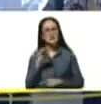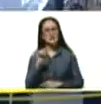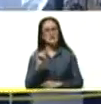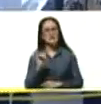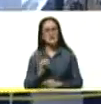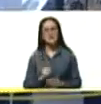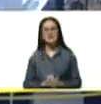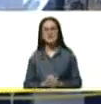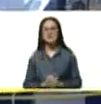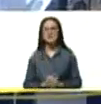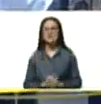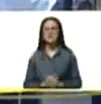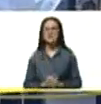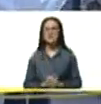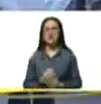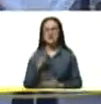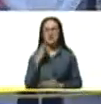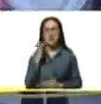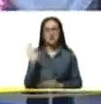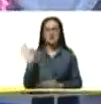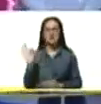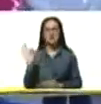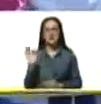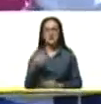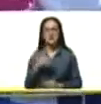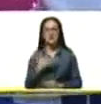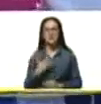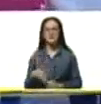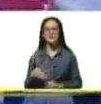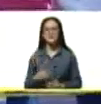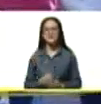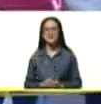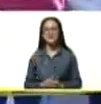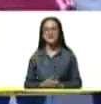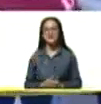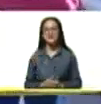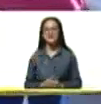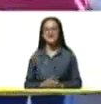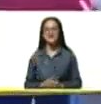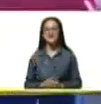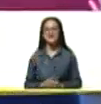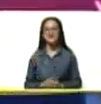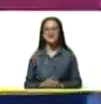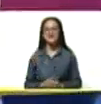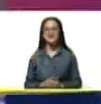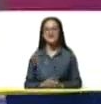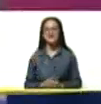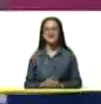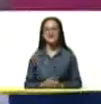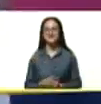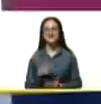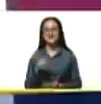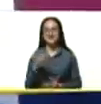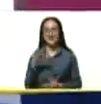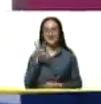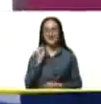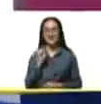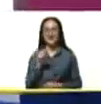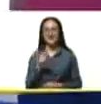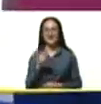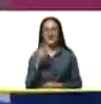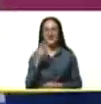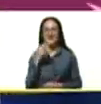¿Ah? Es francés, presidente. ¿Francés? ¿Cómo se va? Se va bien. Se va bien, entiende, le mete. El hombre